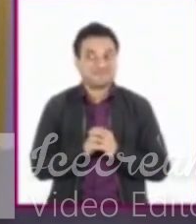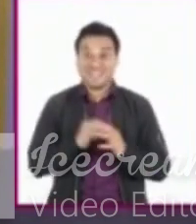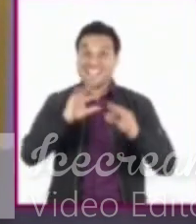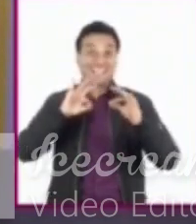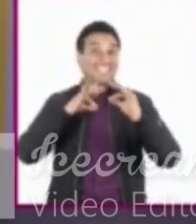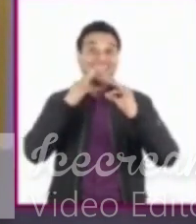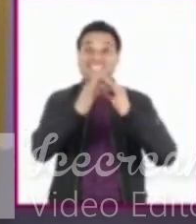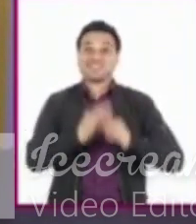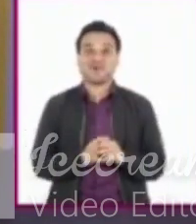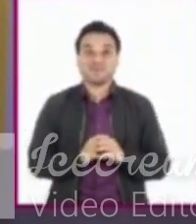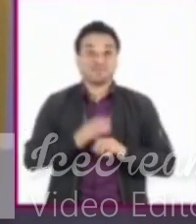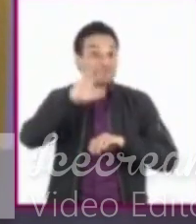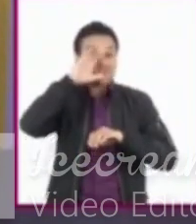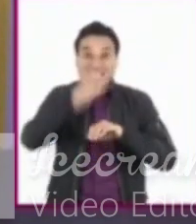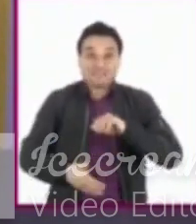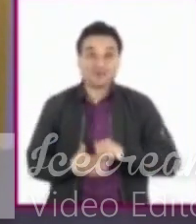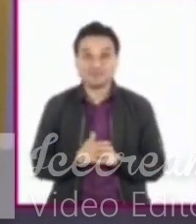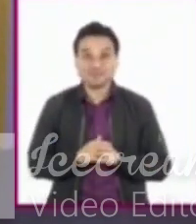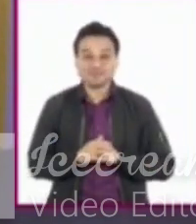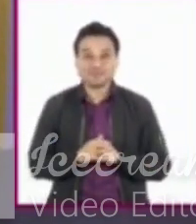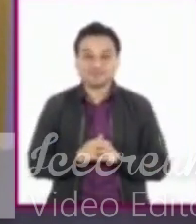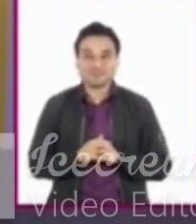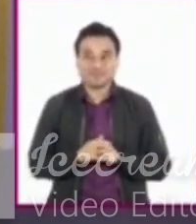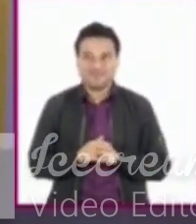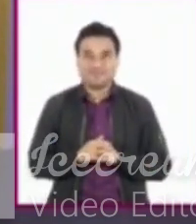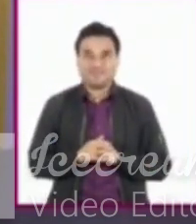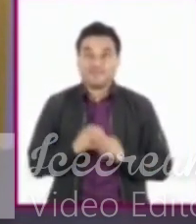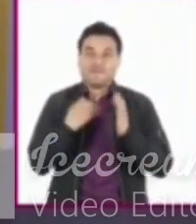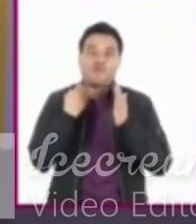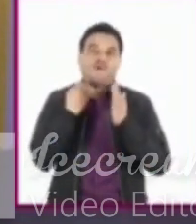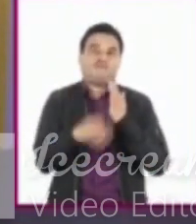¡Listo! Terminamos. Pero aún nos